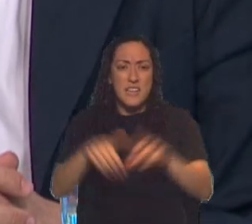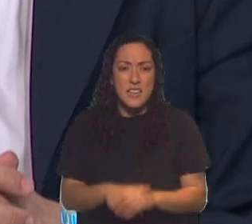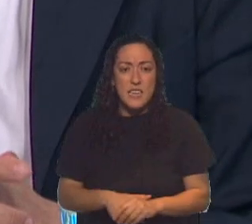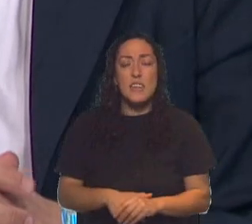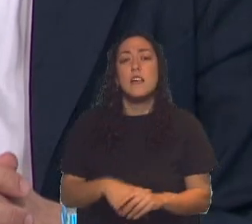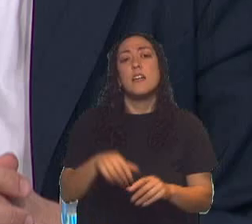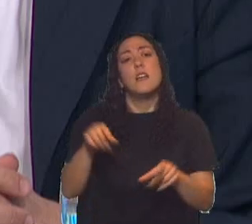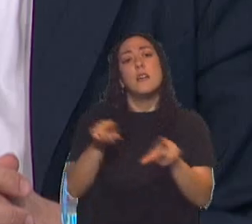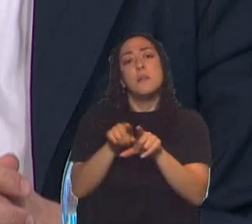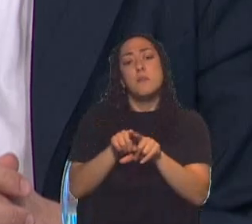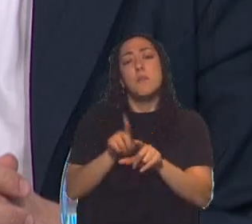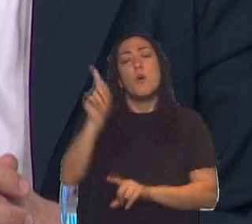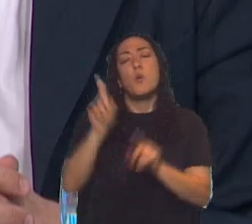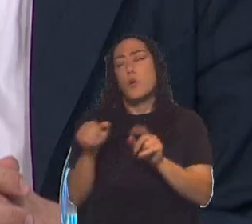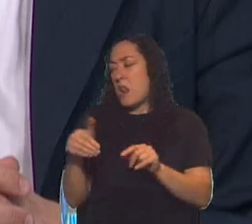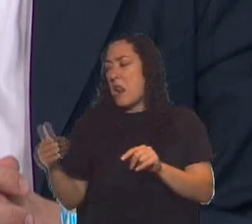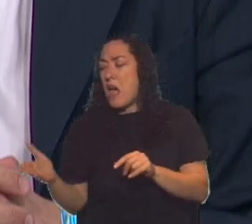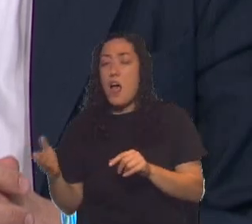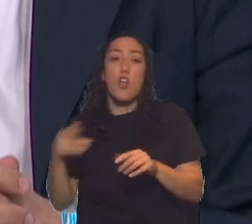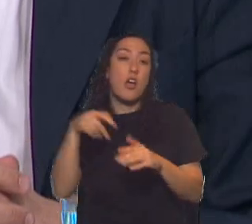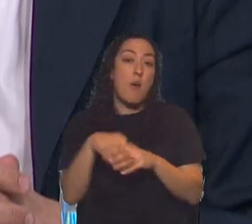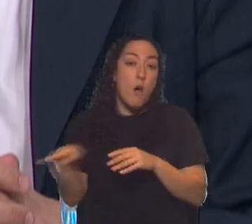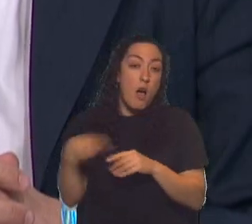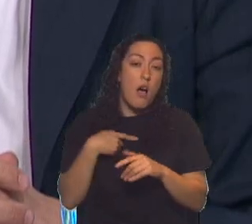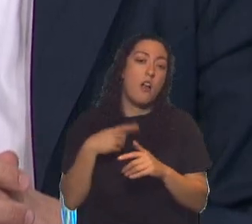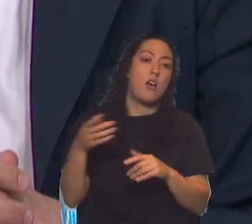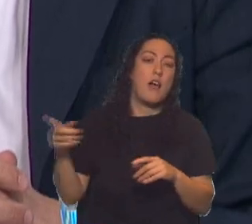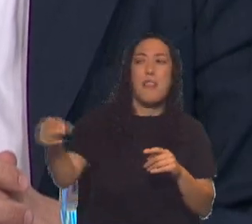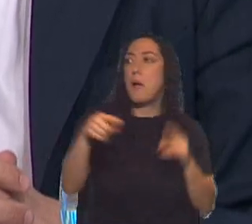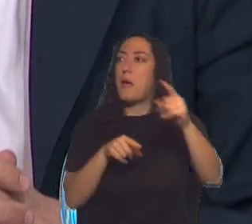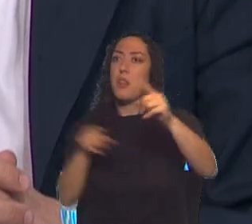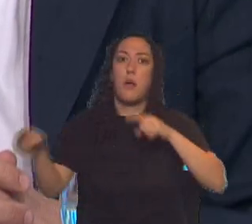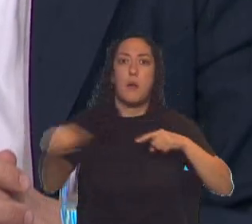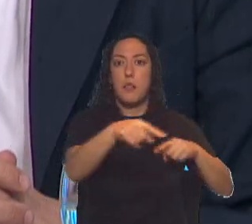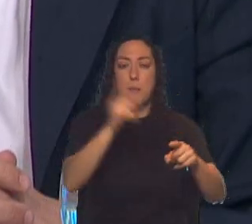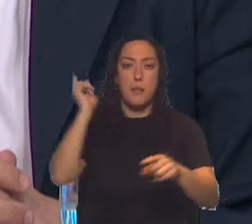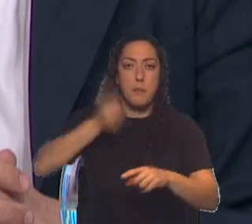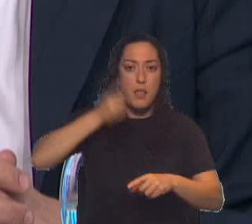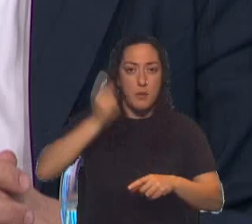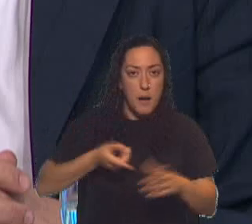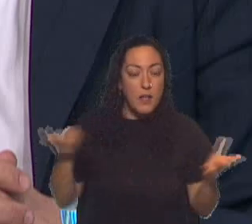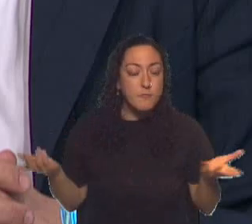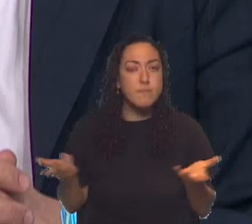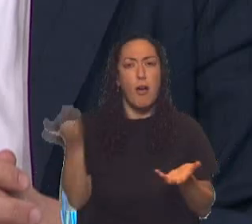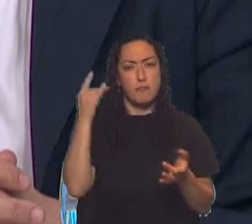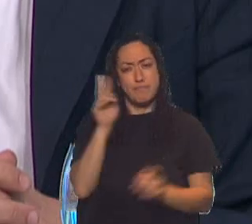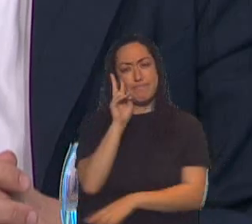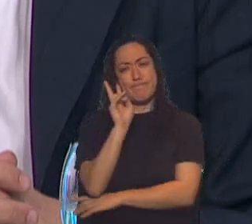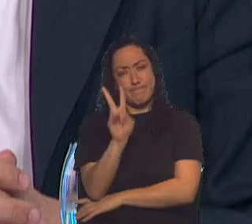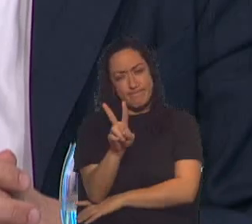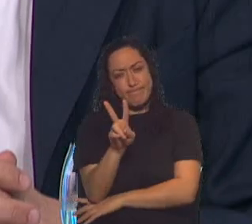sabemos algunos que están al lado que estuvieron al lado de cabalo anda para acá venir para allá yo aller